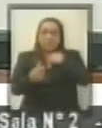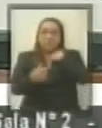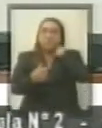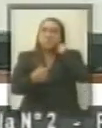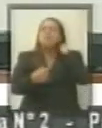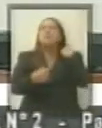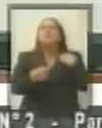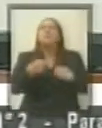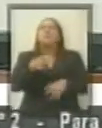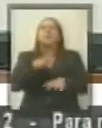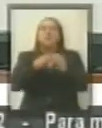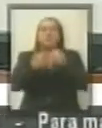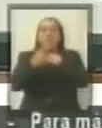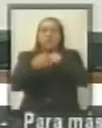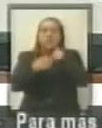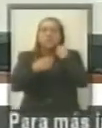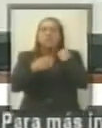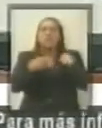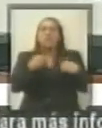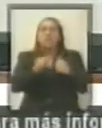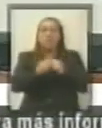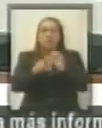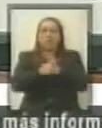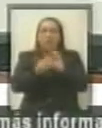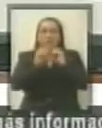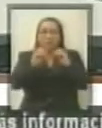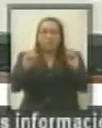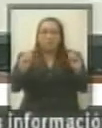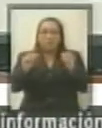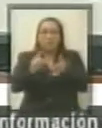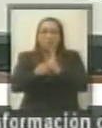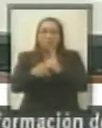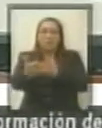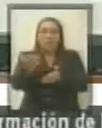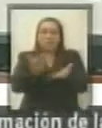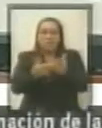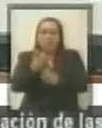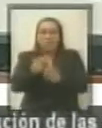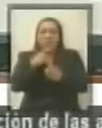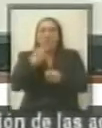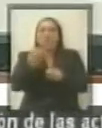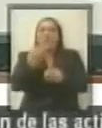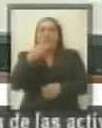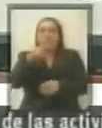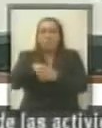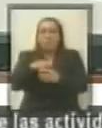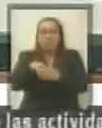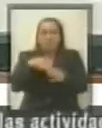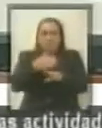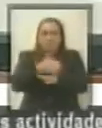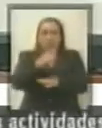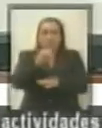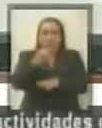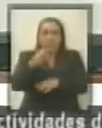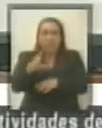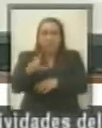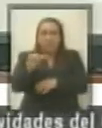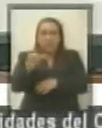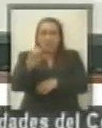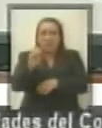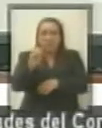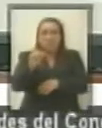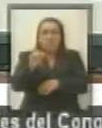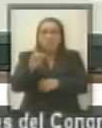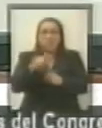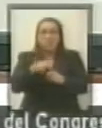etapas que señala la ley, publicó la convocatoria y recibió las postulaciones en el plazo previsto. Y el día miércoles 4